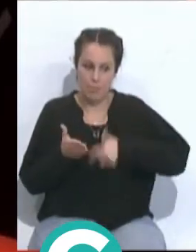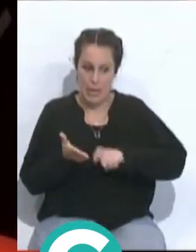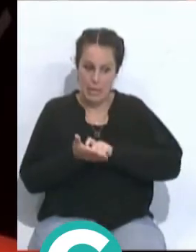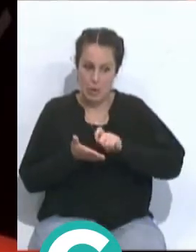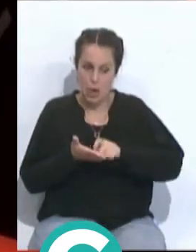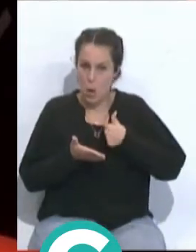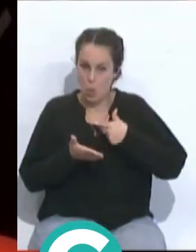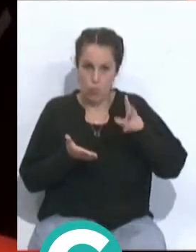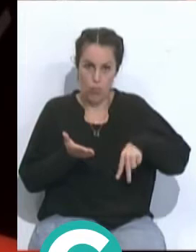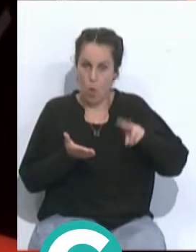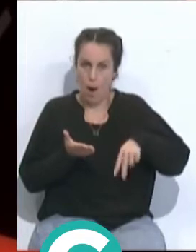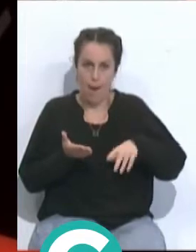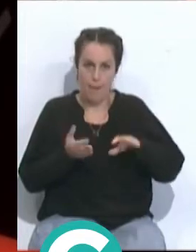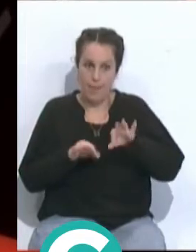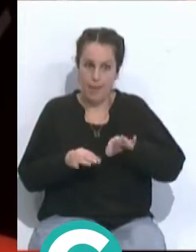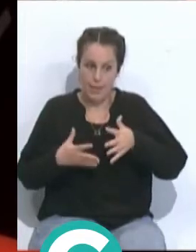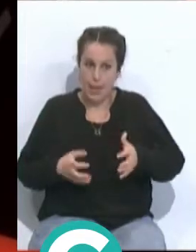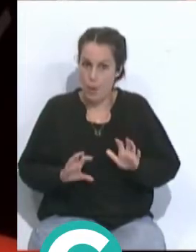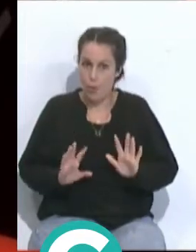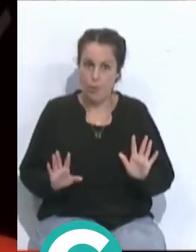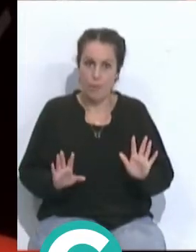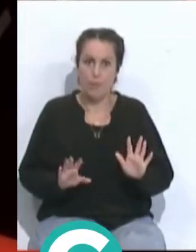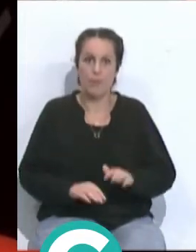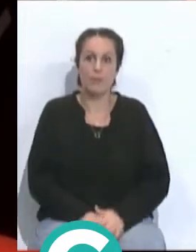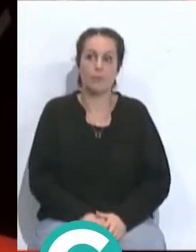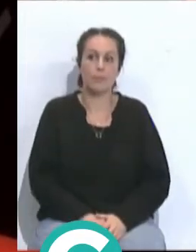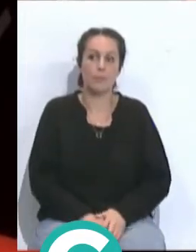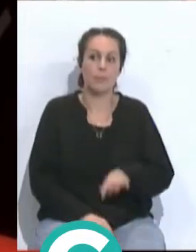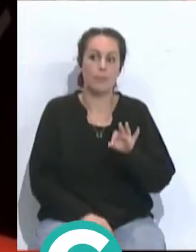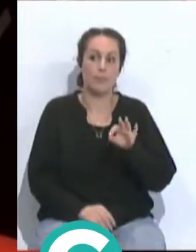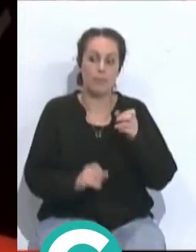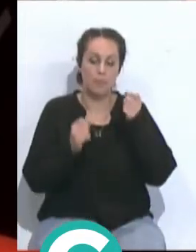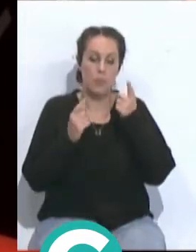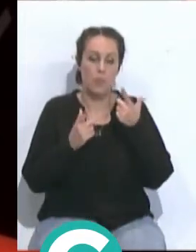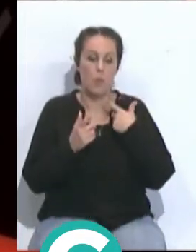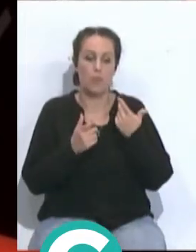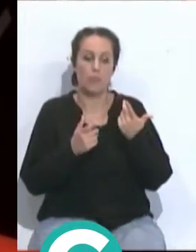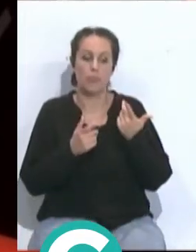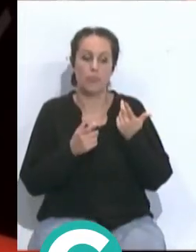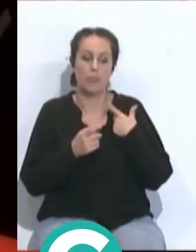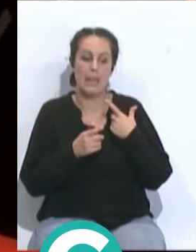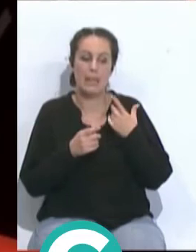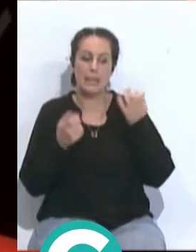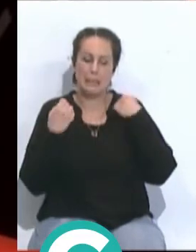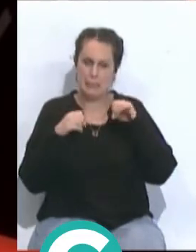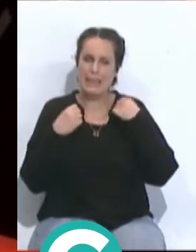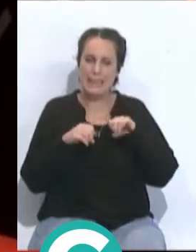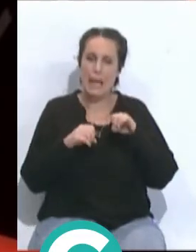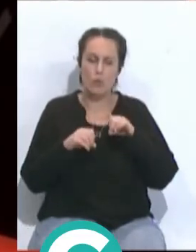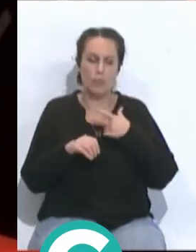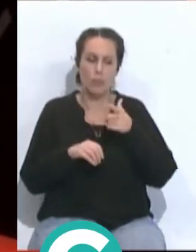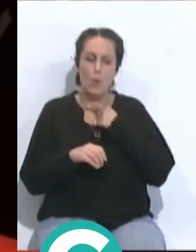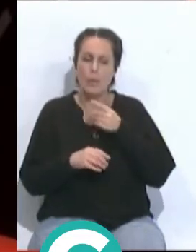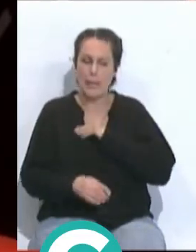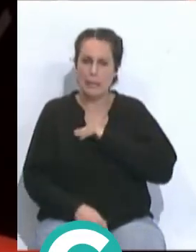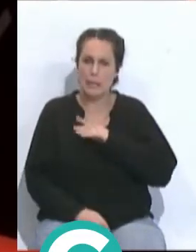había escrito nunca así nada serio, ¿no? Por decirlo así. Uh-huh. Y es verdad que he descubierto que me gusta bastante el género del ensayo y no